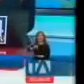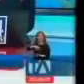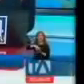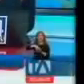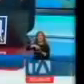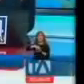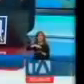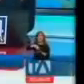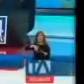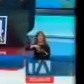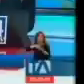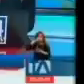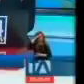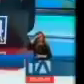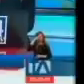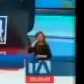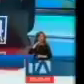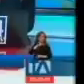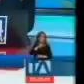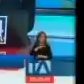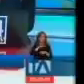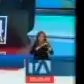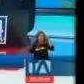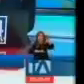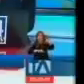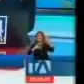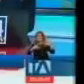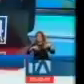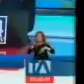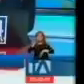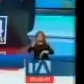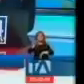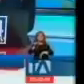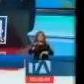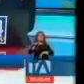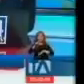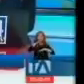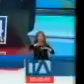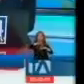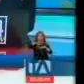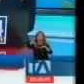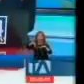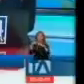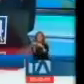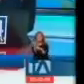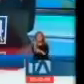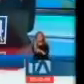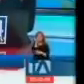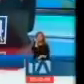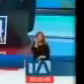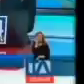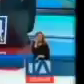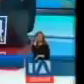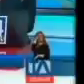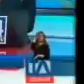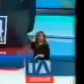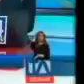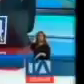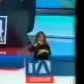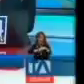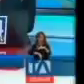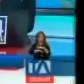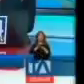policía descubrió 30.000 plantas de marihuana que se encontraban en 7 parcelas. Los uniformados